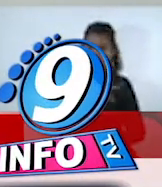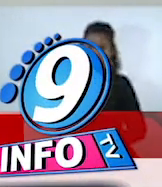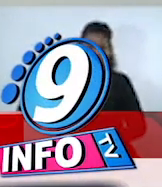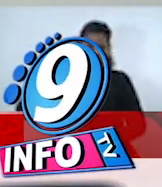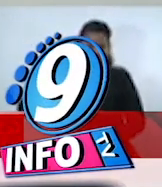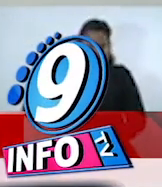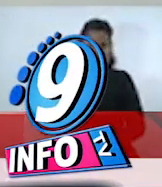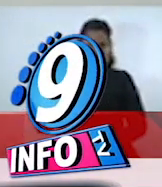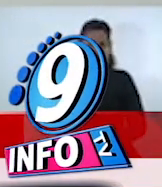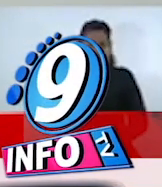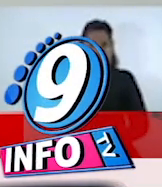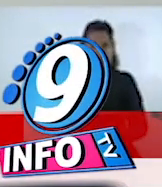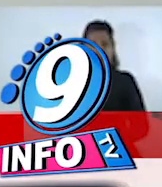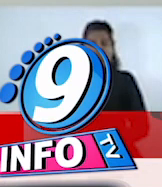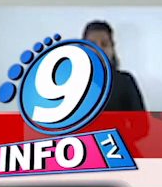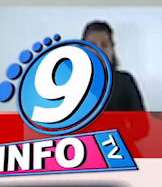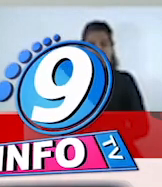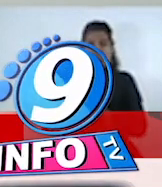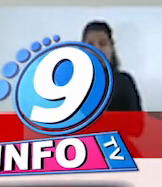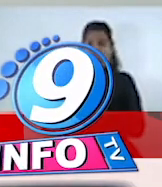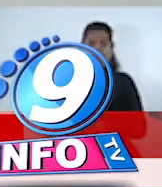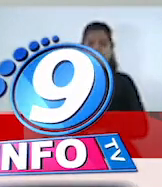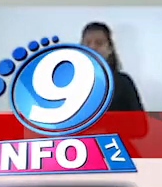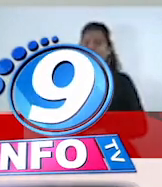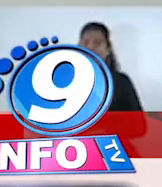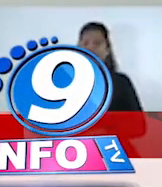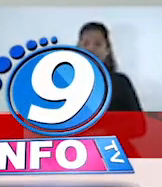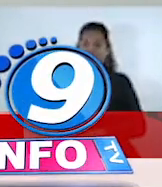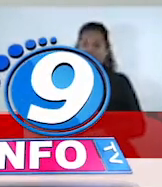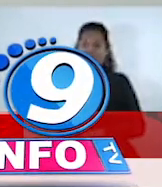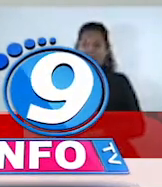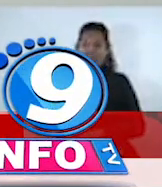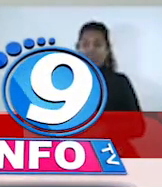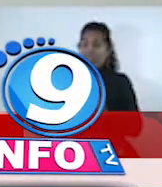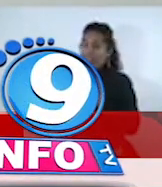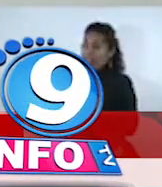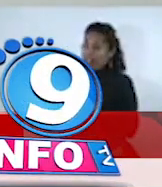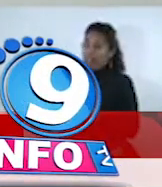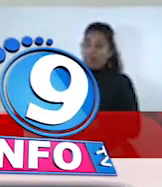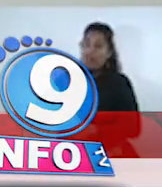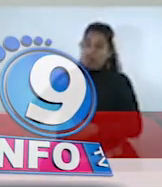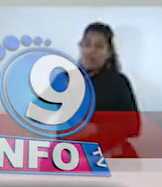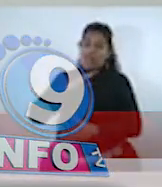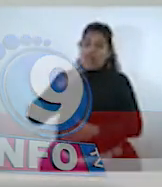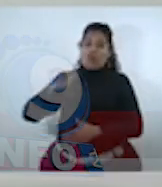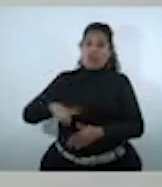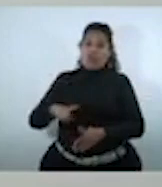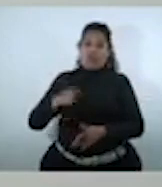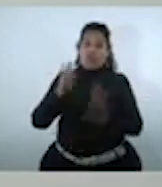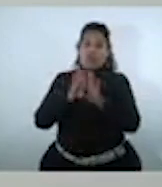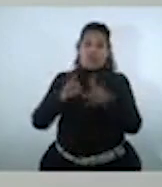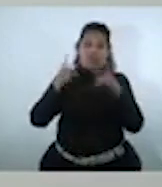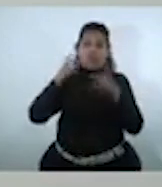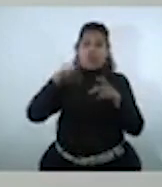poder. Recibimos un estado en quiebra, con un déficit de más de